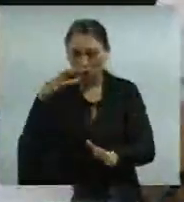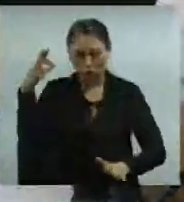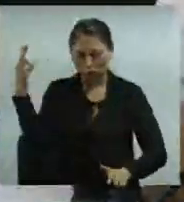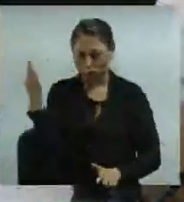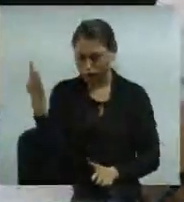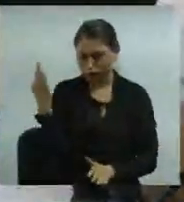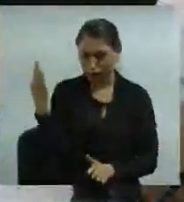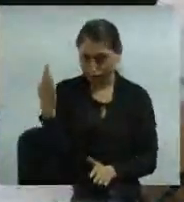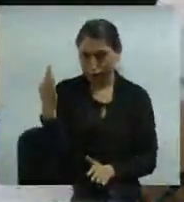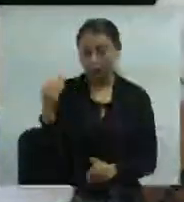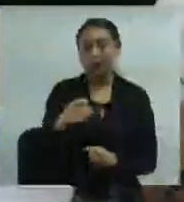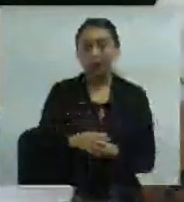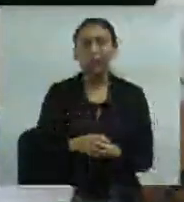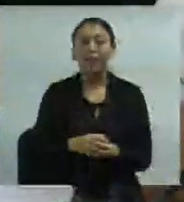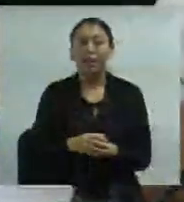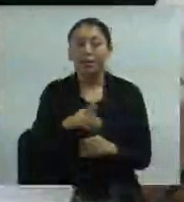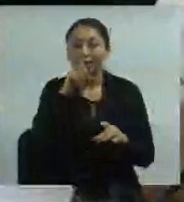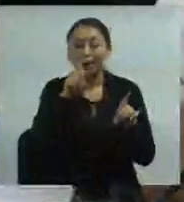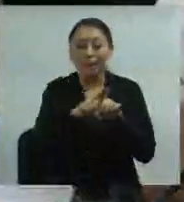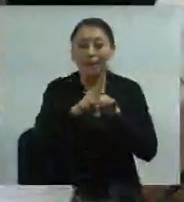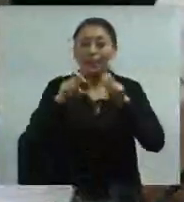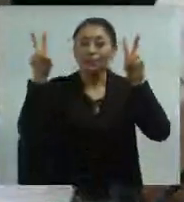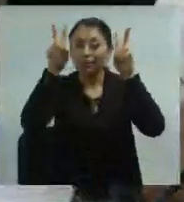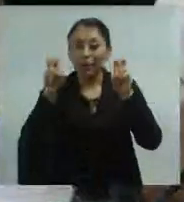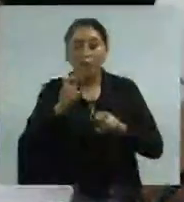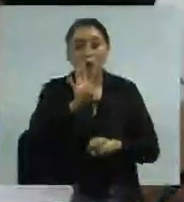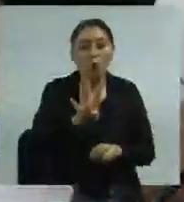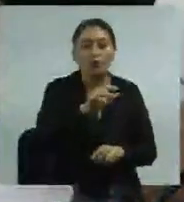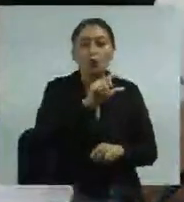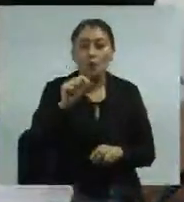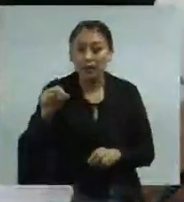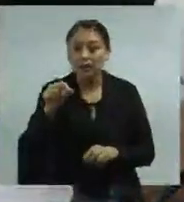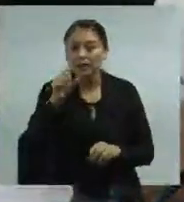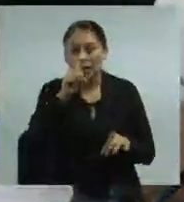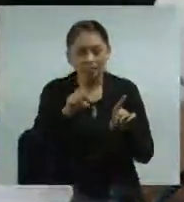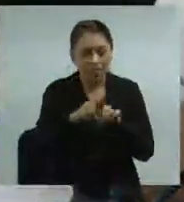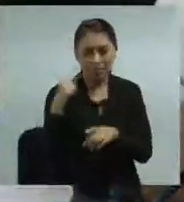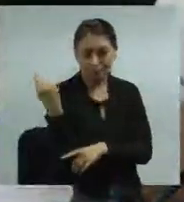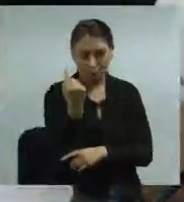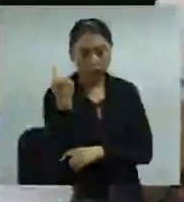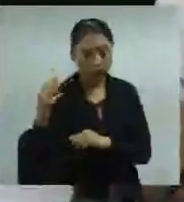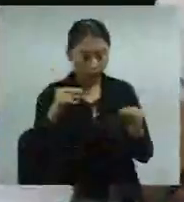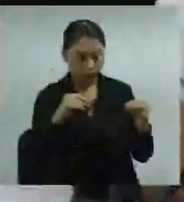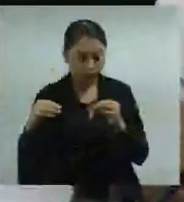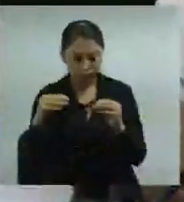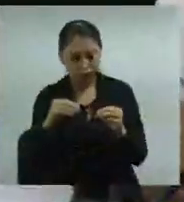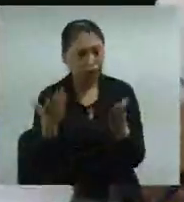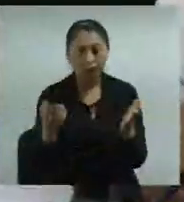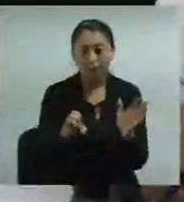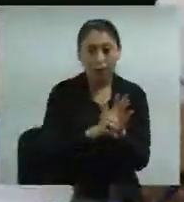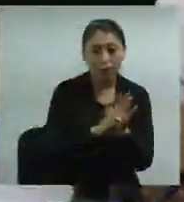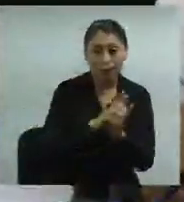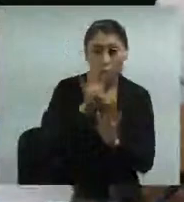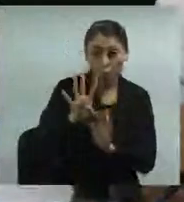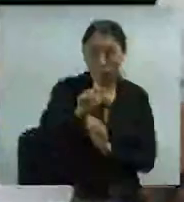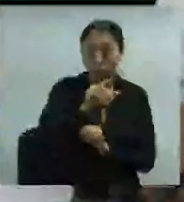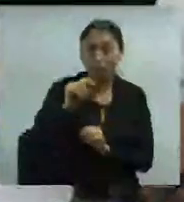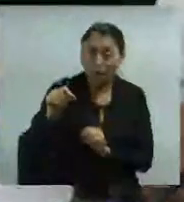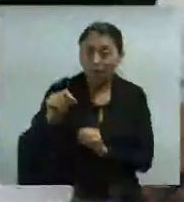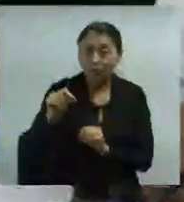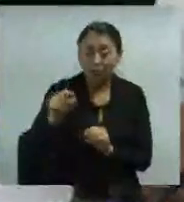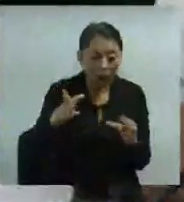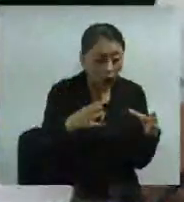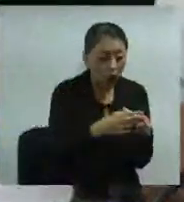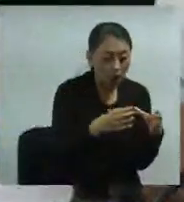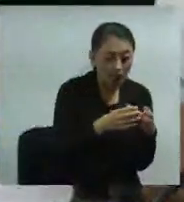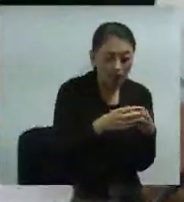inclusive el tema de los 4 meses sería un tema a discutir. Si necesariamente hay que darle solo 4 meses a las comisiones de postulación, o se le